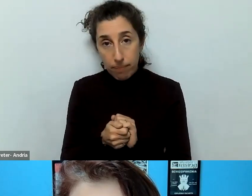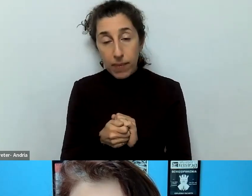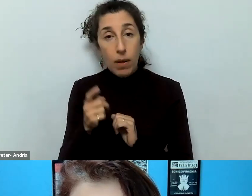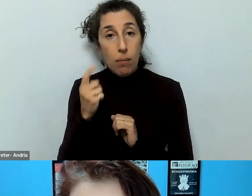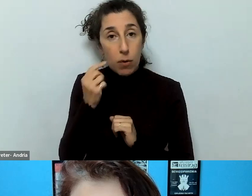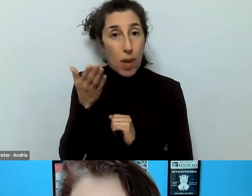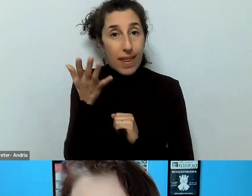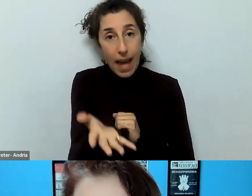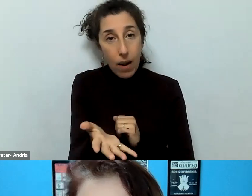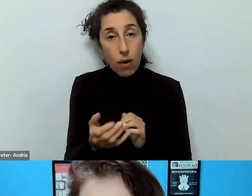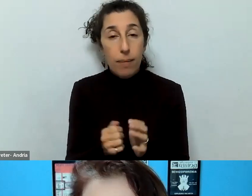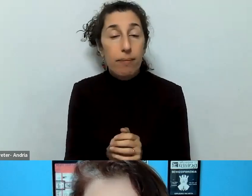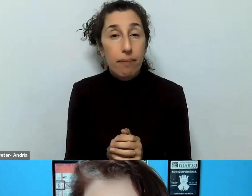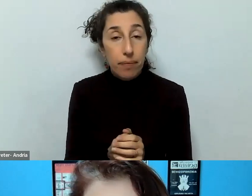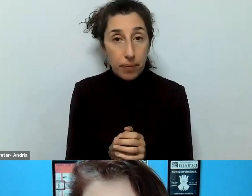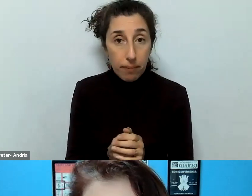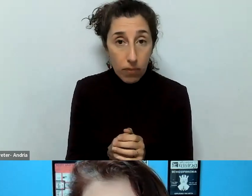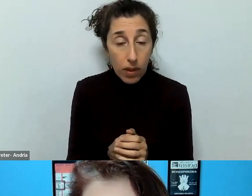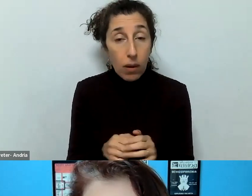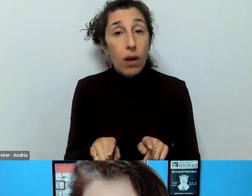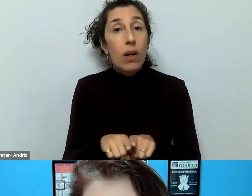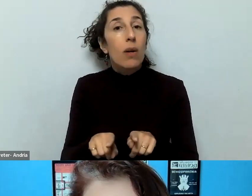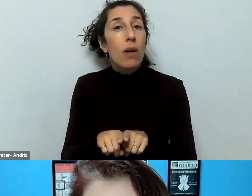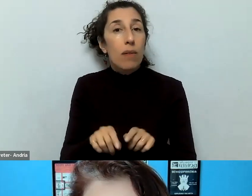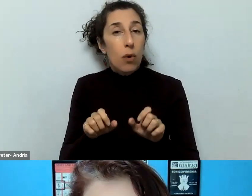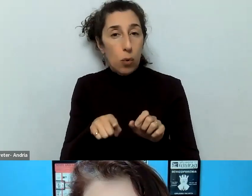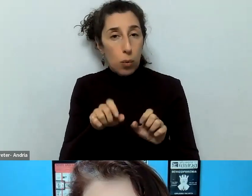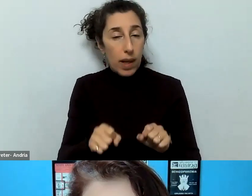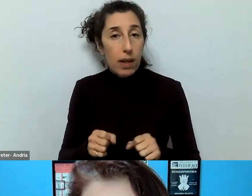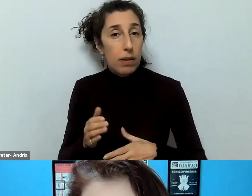este compartiendo algo de ti mismo.